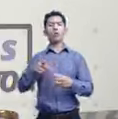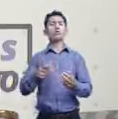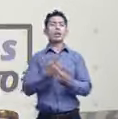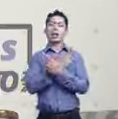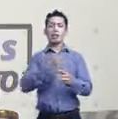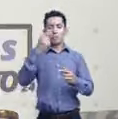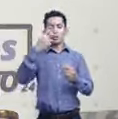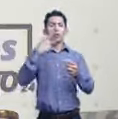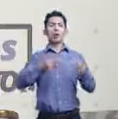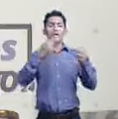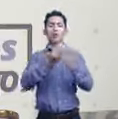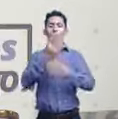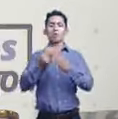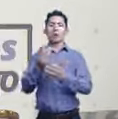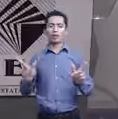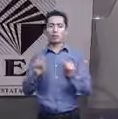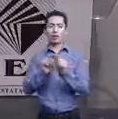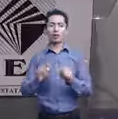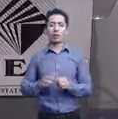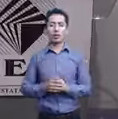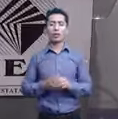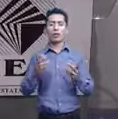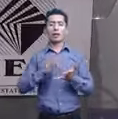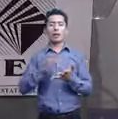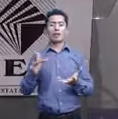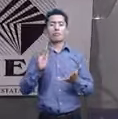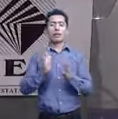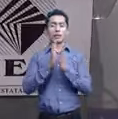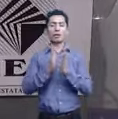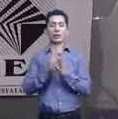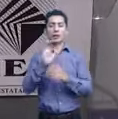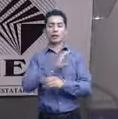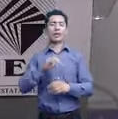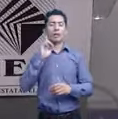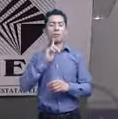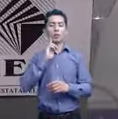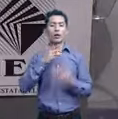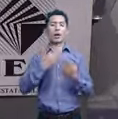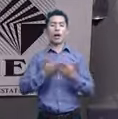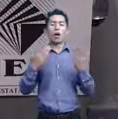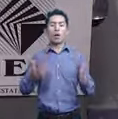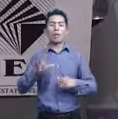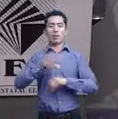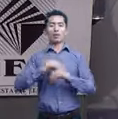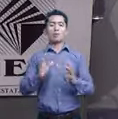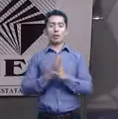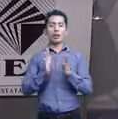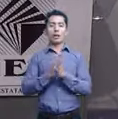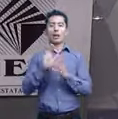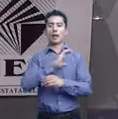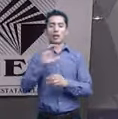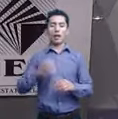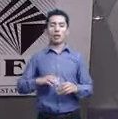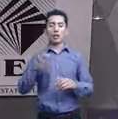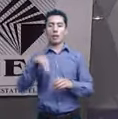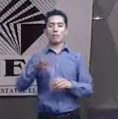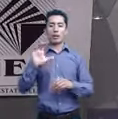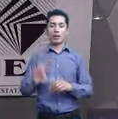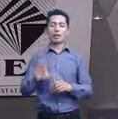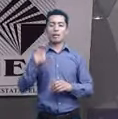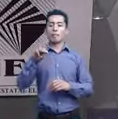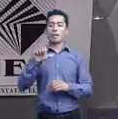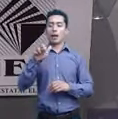su propio negocio. Es cuanto. Muchas gracias por su intervención, candidata. A continuación, le doy la palabra al candidato del Partido Movimiento